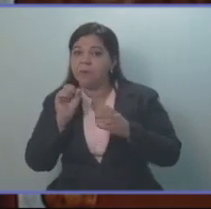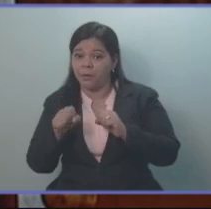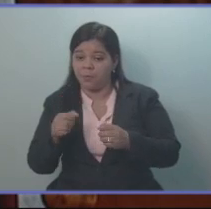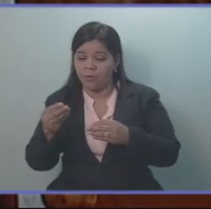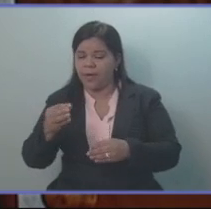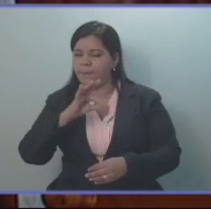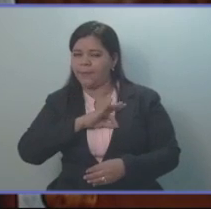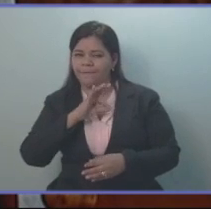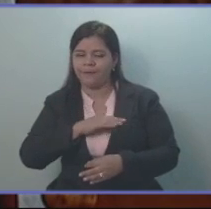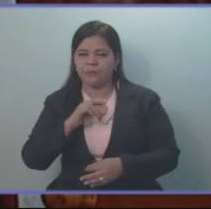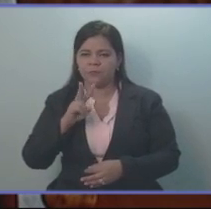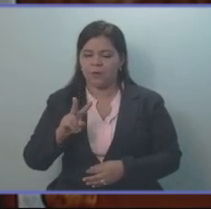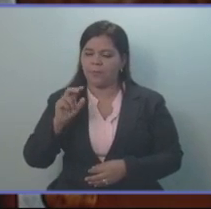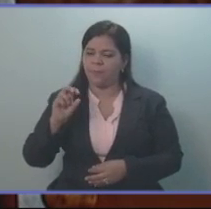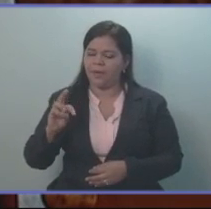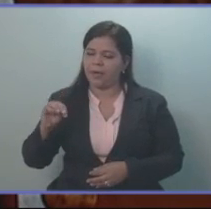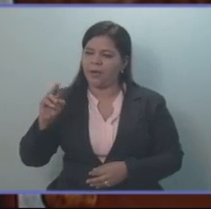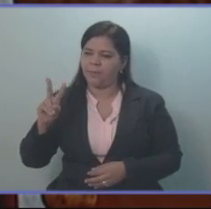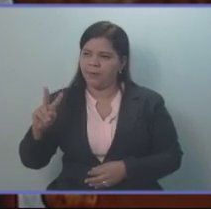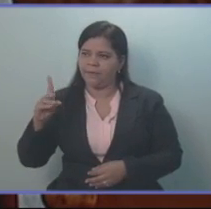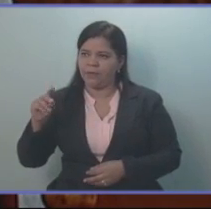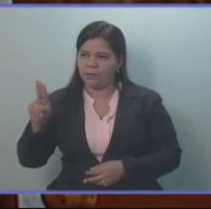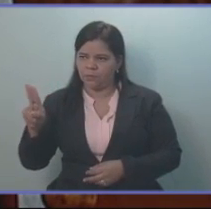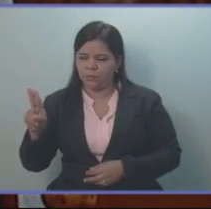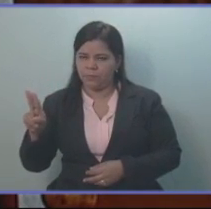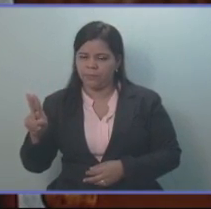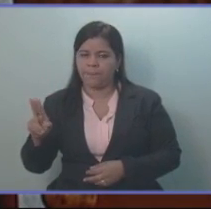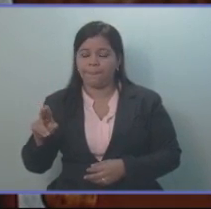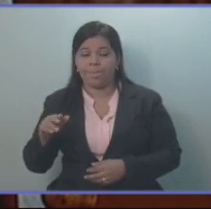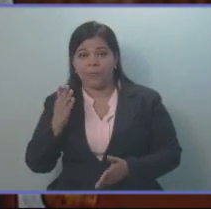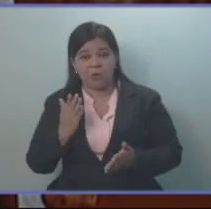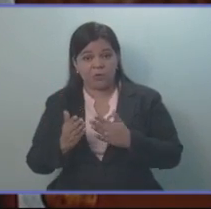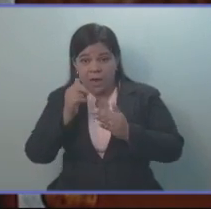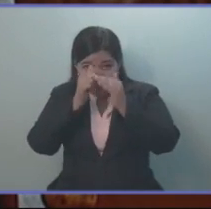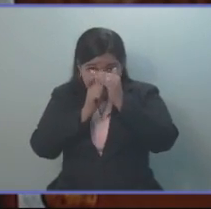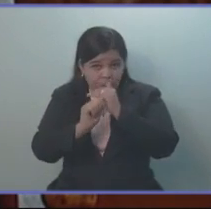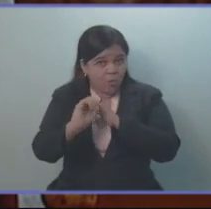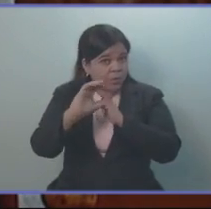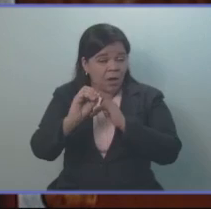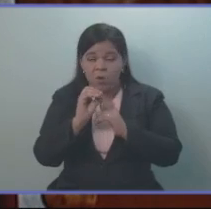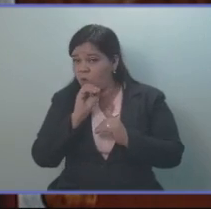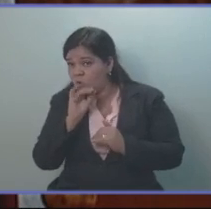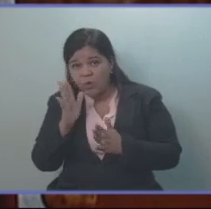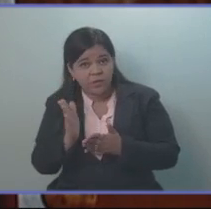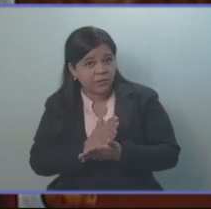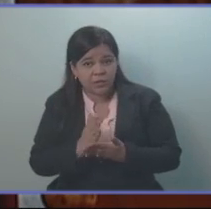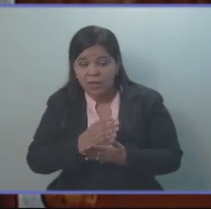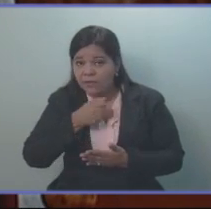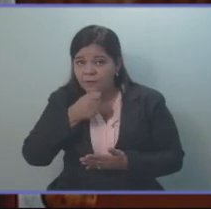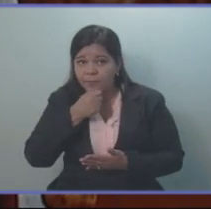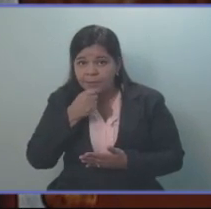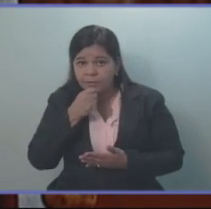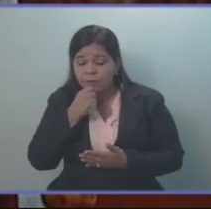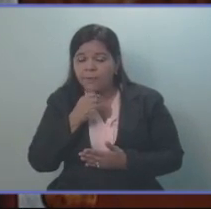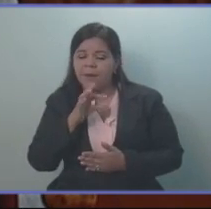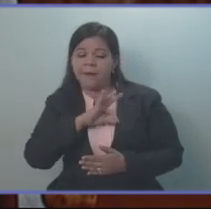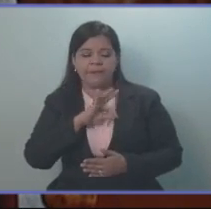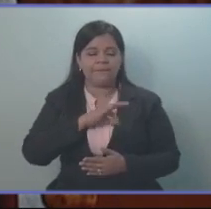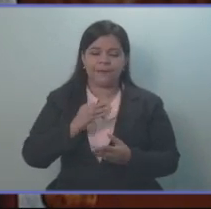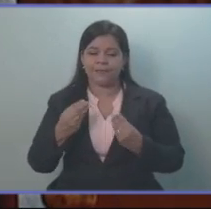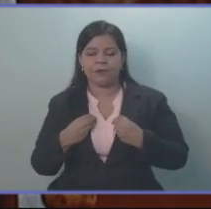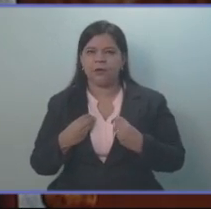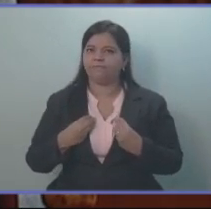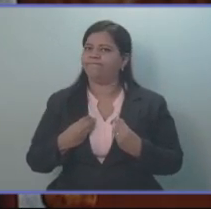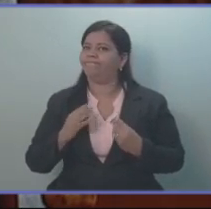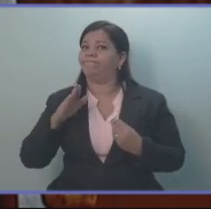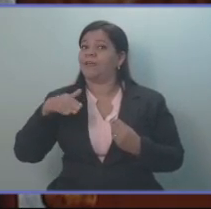el BMBDU, la ocultasen o alterasen para beneficiarse con la presente ley, perderá el derecho